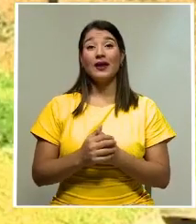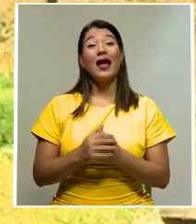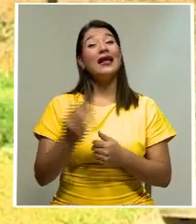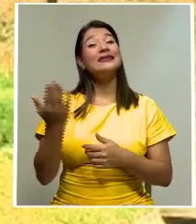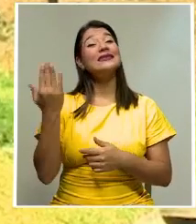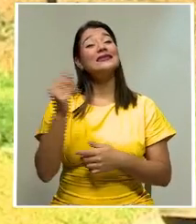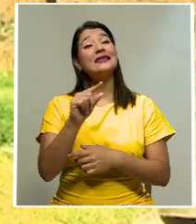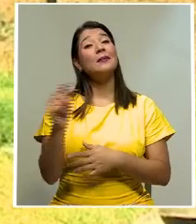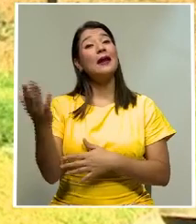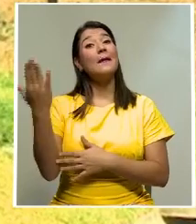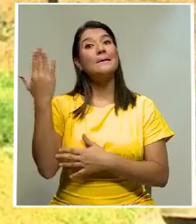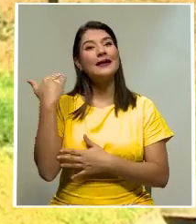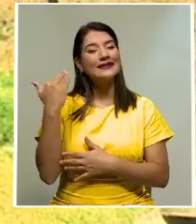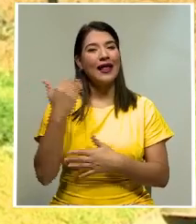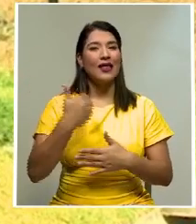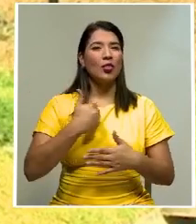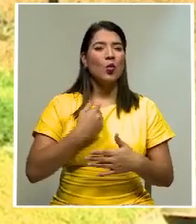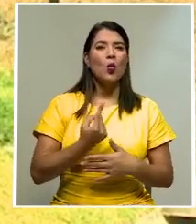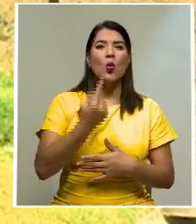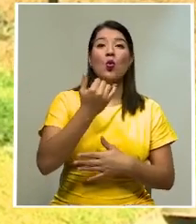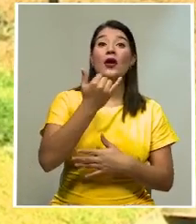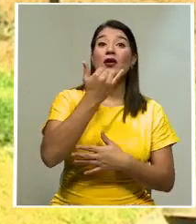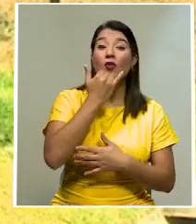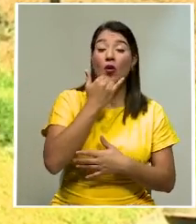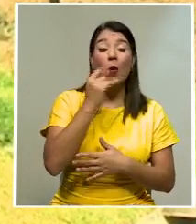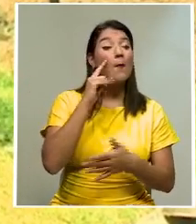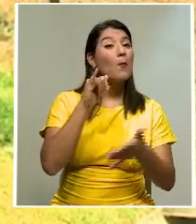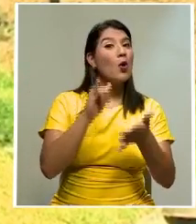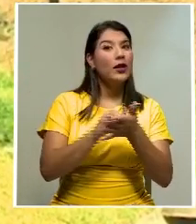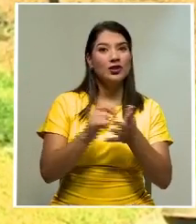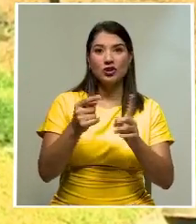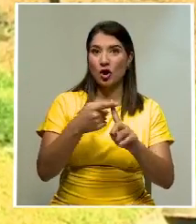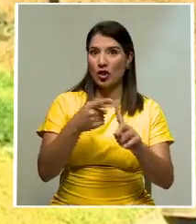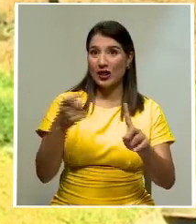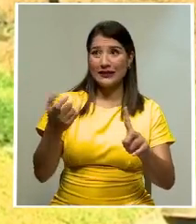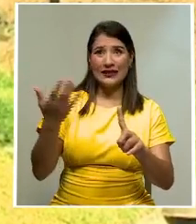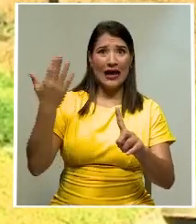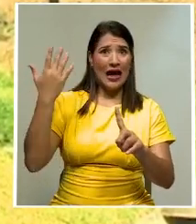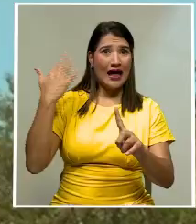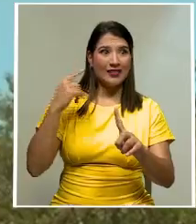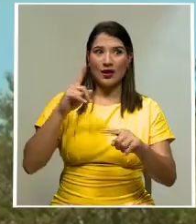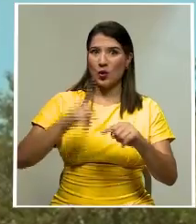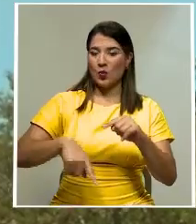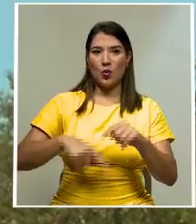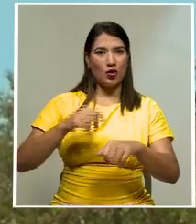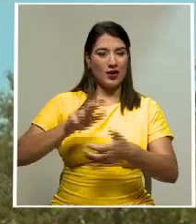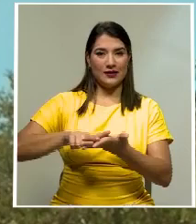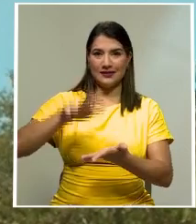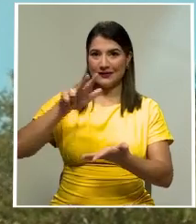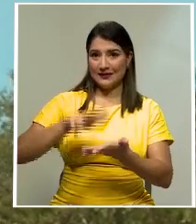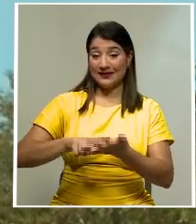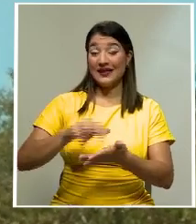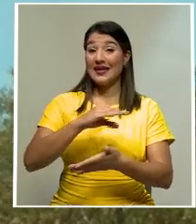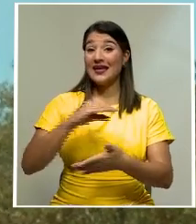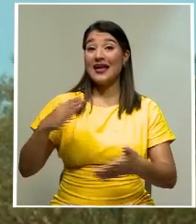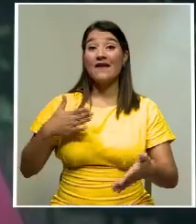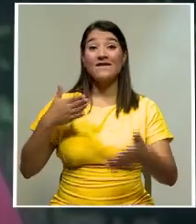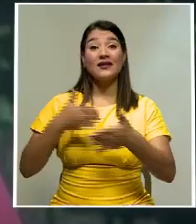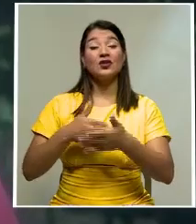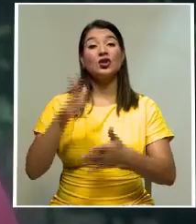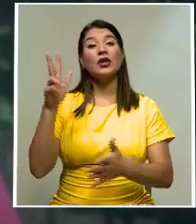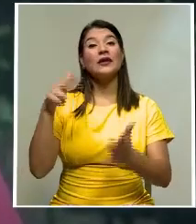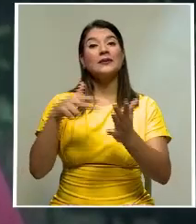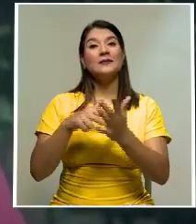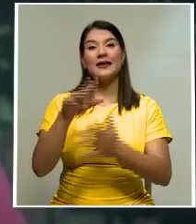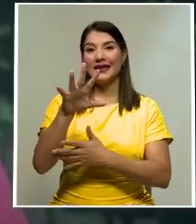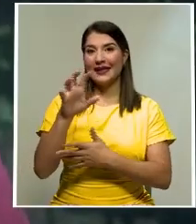ese traslado de dinero meses atrás y que estaba afectando a más de 3.500 familias. Hoy